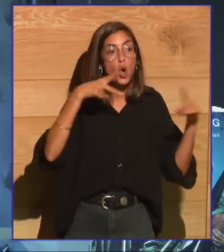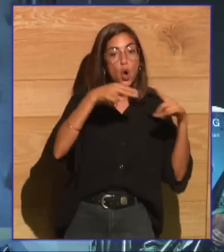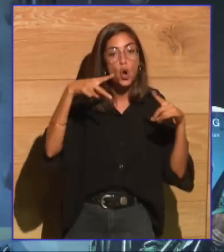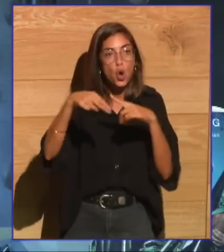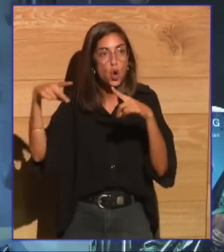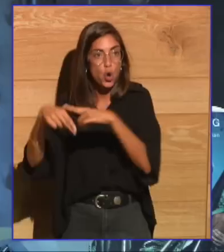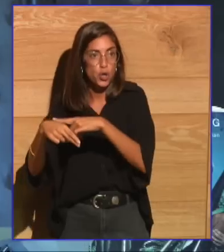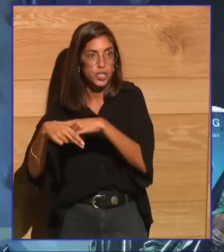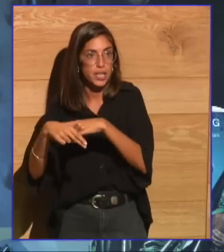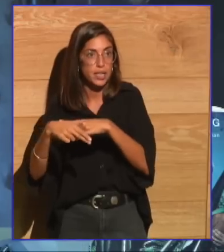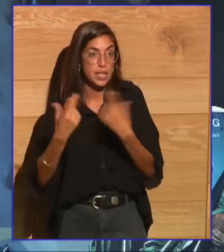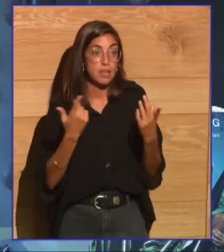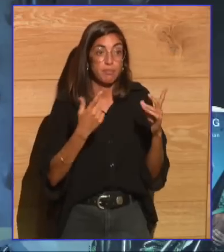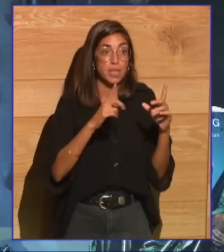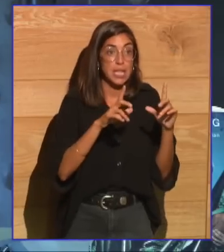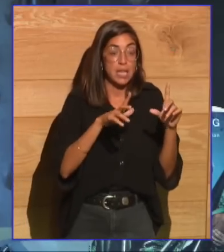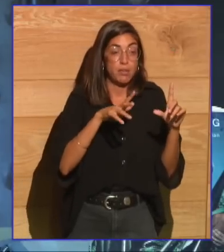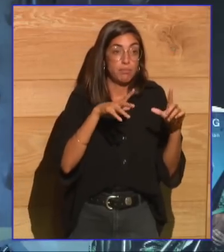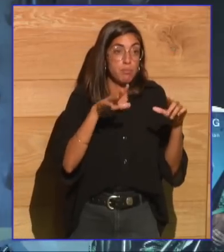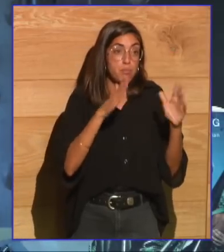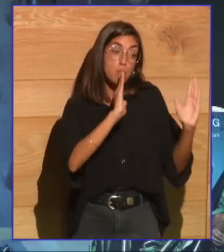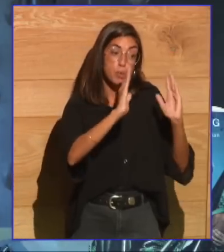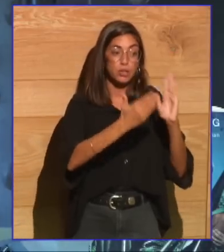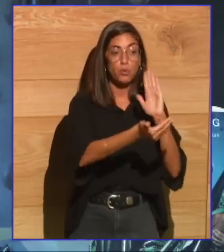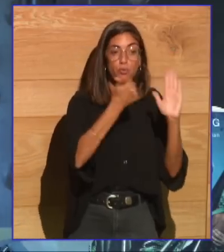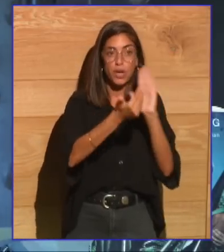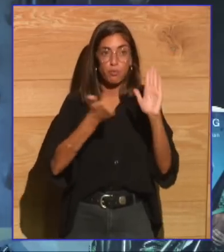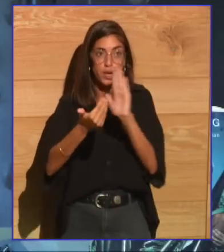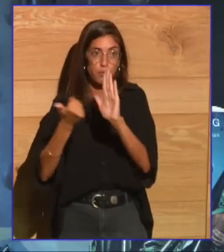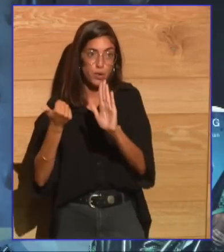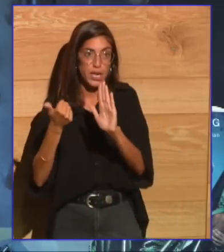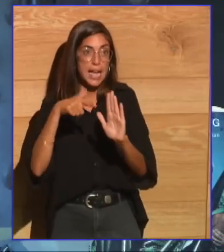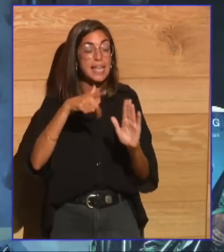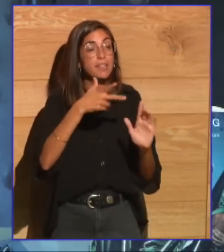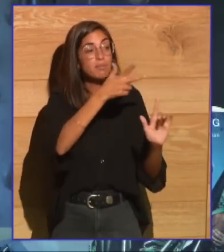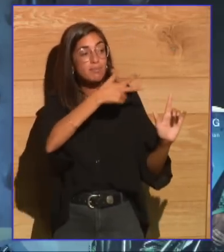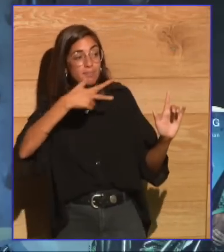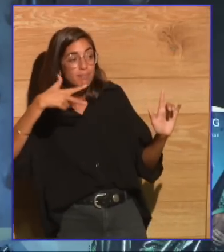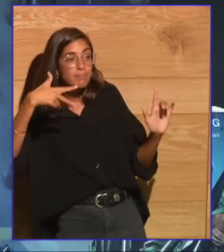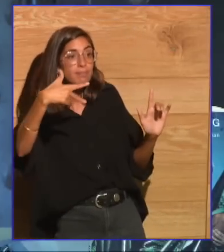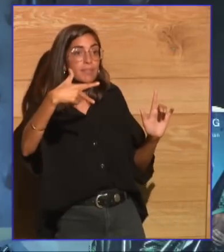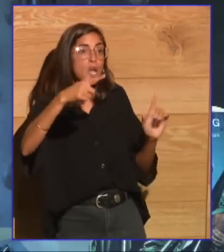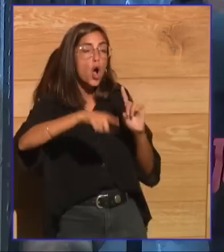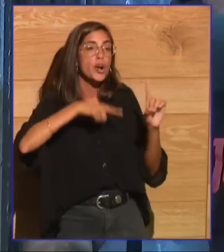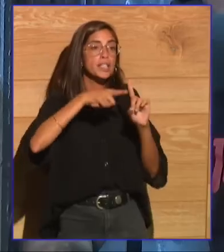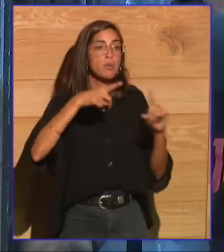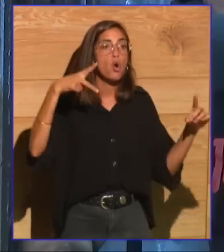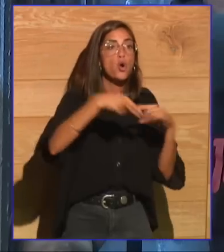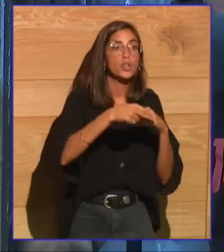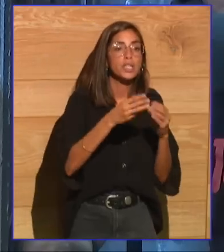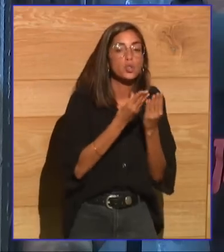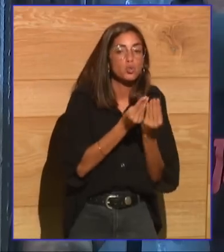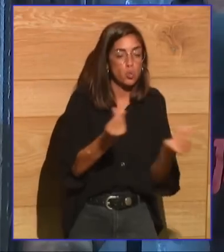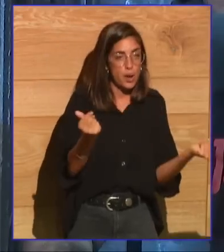es decir generalmente en un corte se busca un cambio de angulación precisamente para que ese corte sea suave de la fundación de la cámara